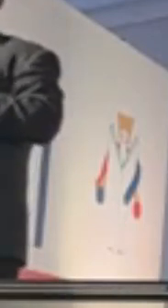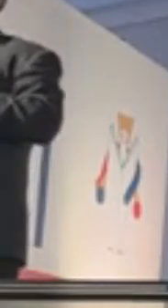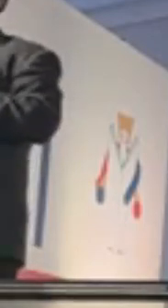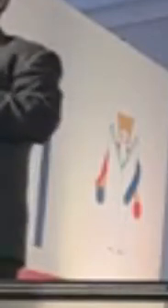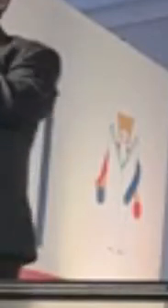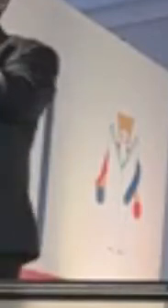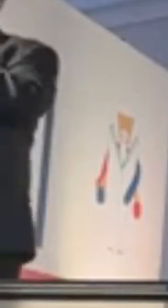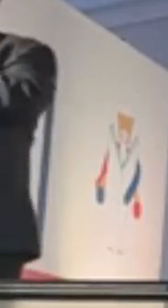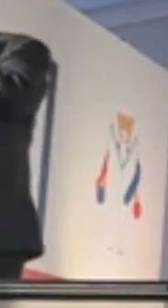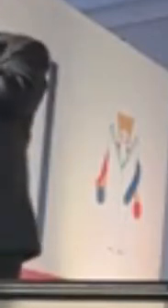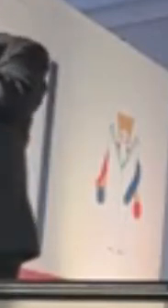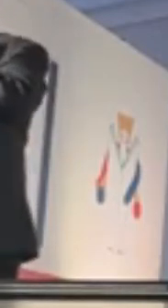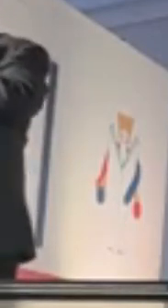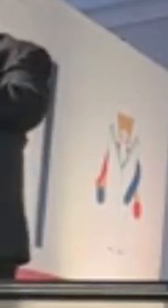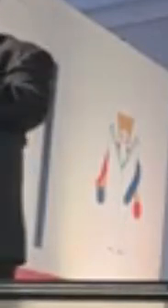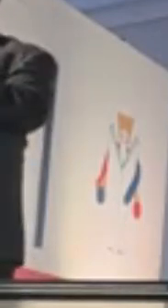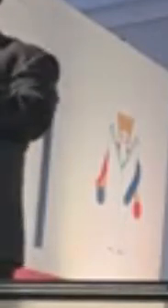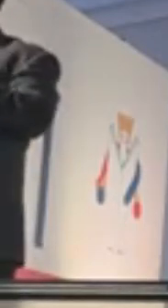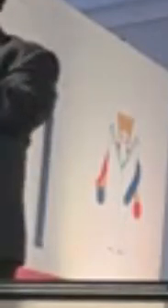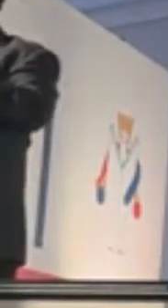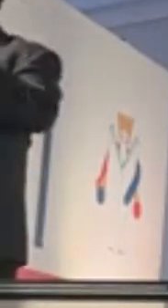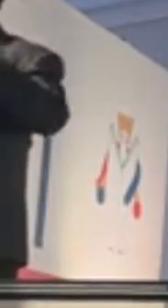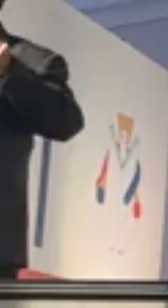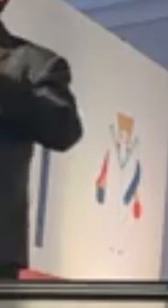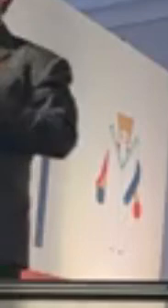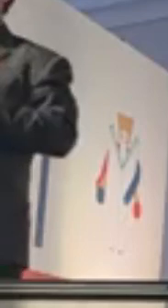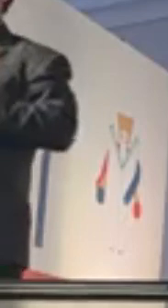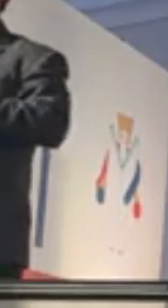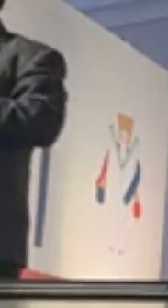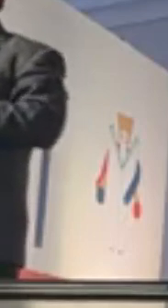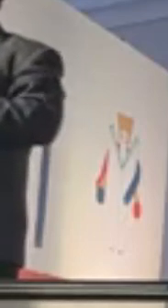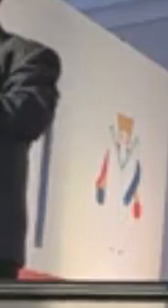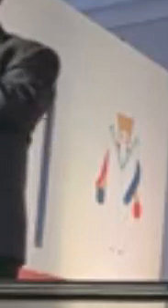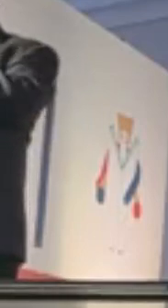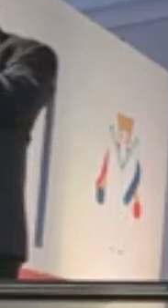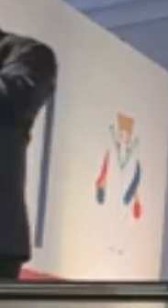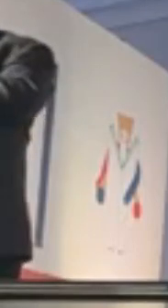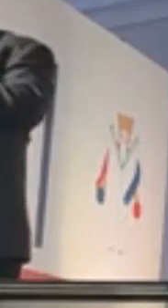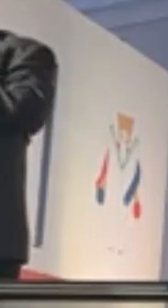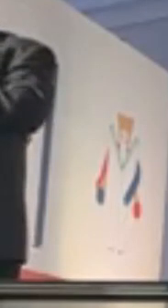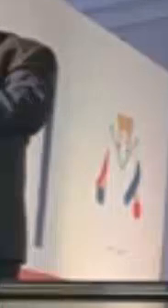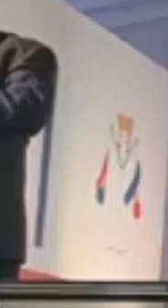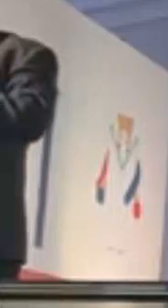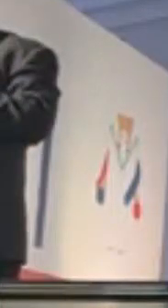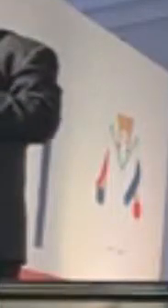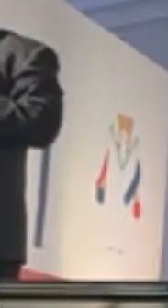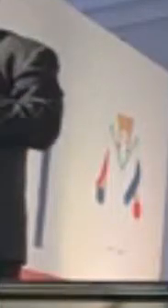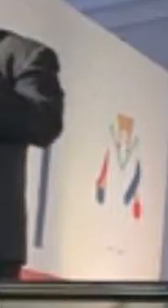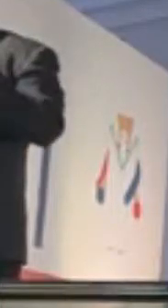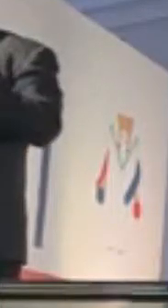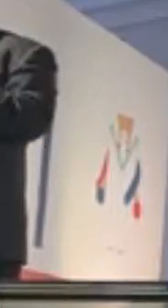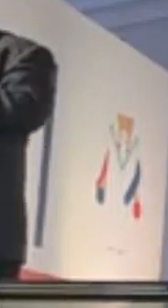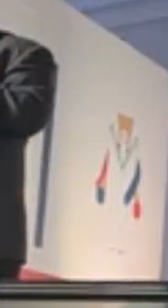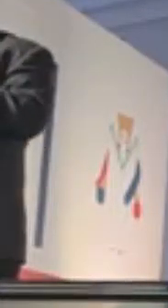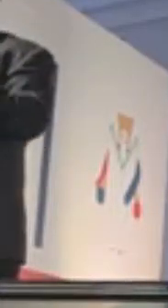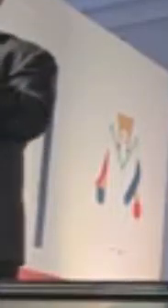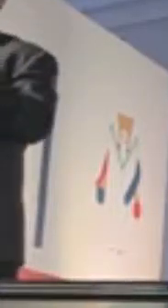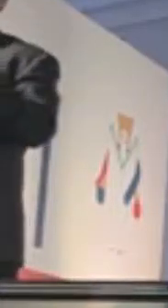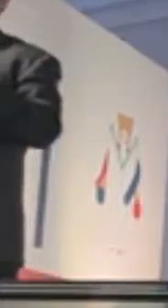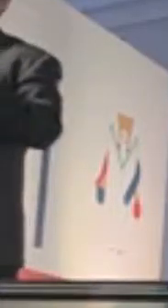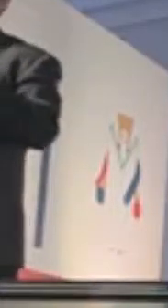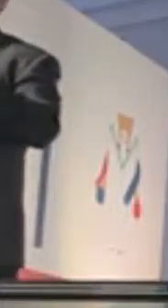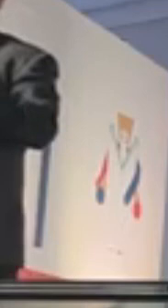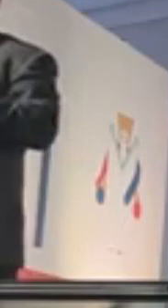civil, ahorita están divorciados, son unos irresponsables, no piensan en las criaturitas, el perro no sabe si irse con la mamá o con el